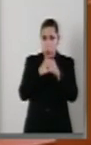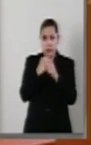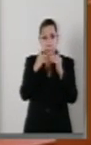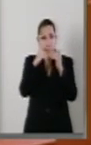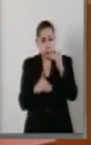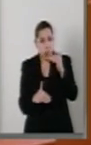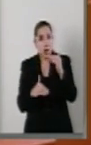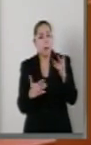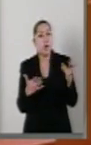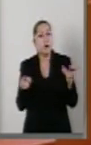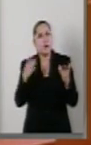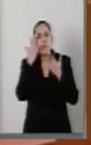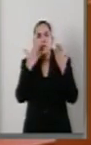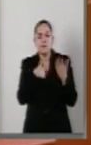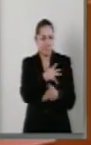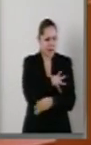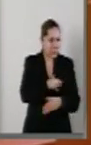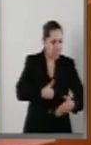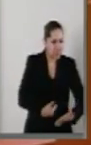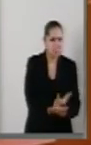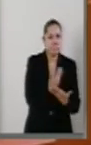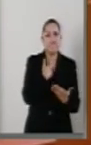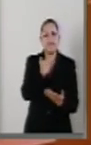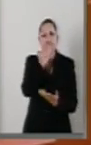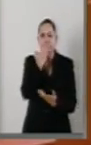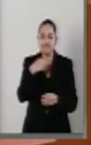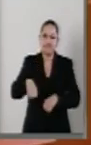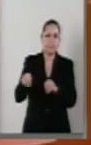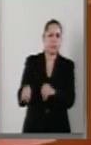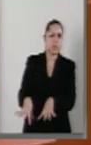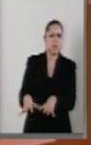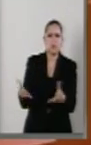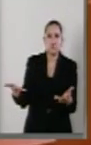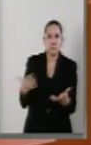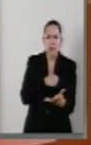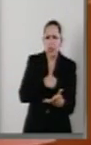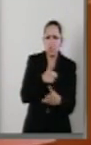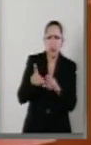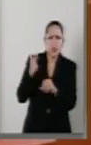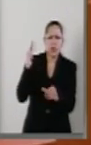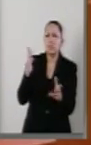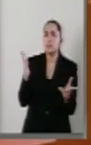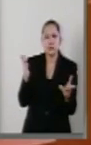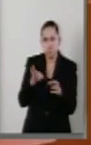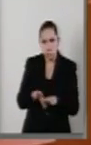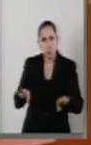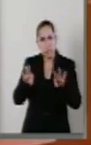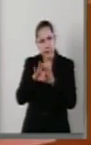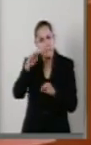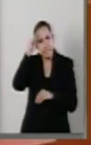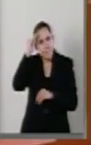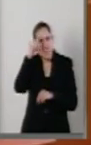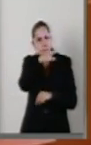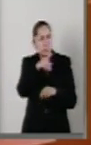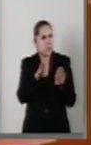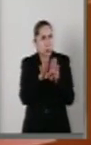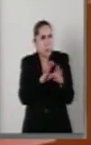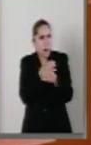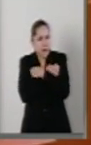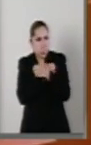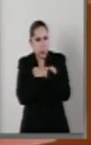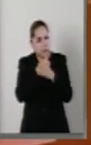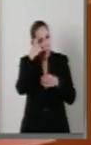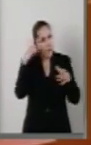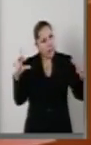estudios porque tuvieron un hijo, es indispensable repensar la política en materia educativa en ese sentido.